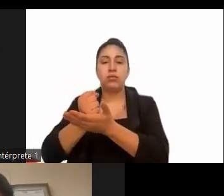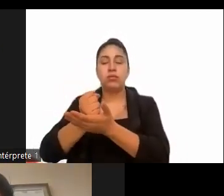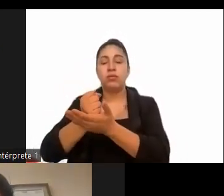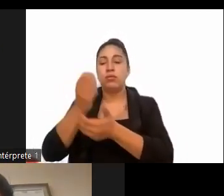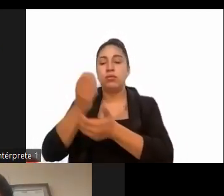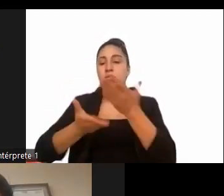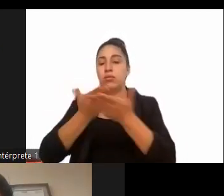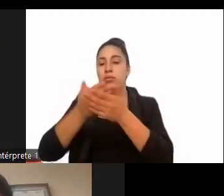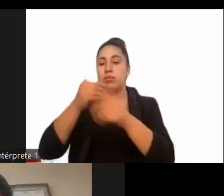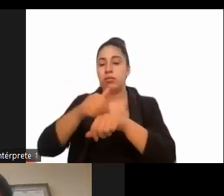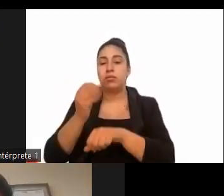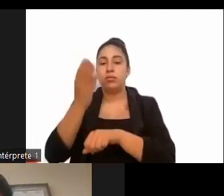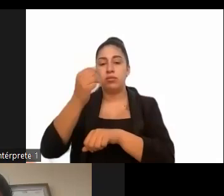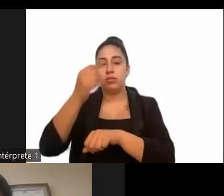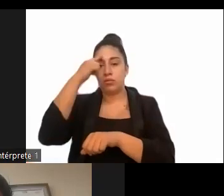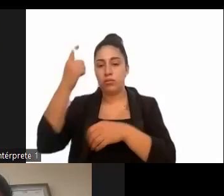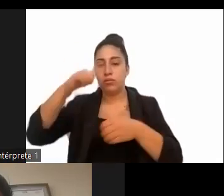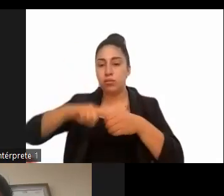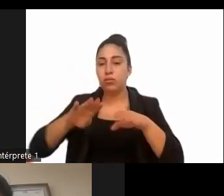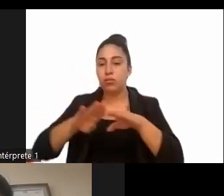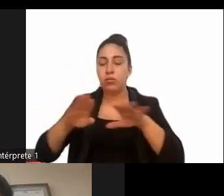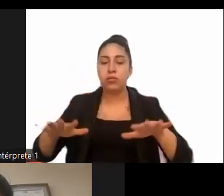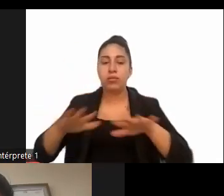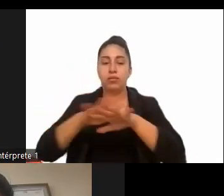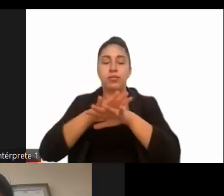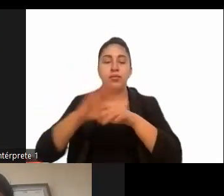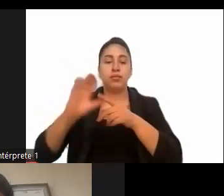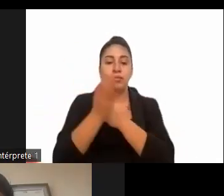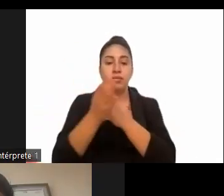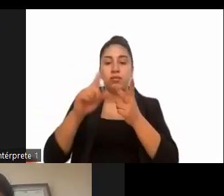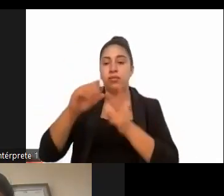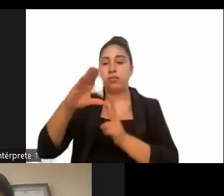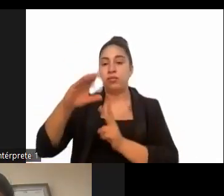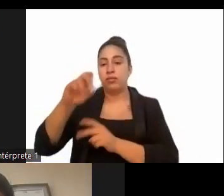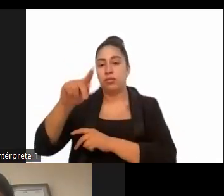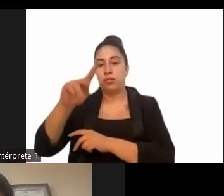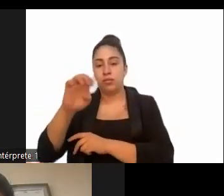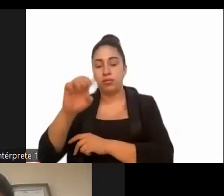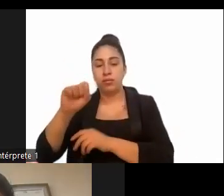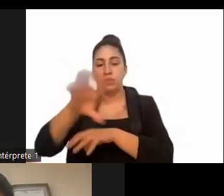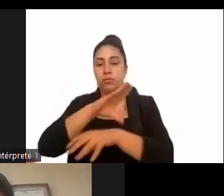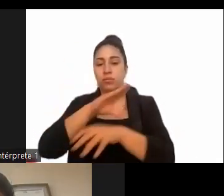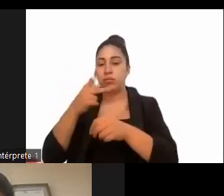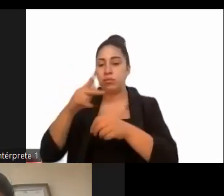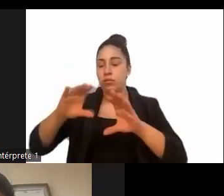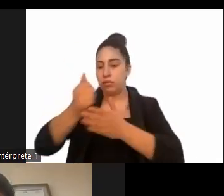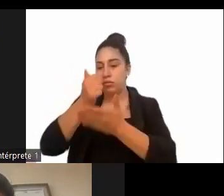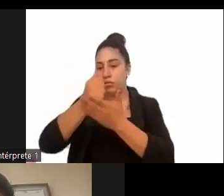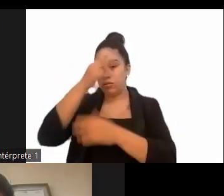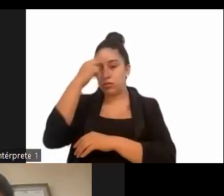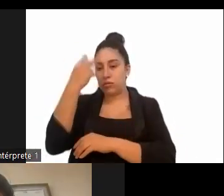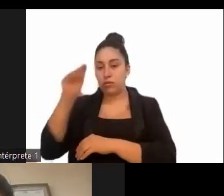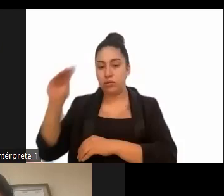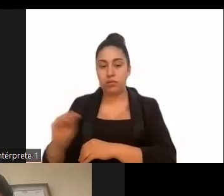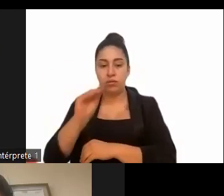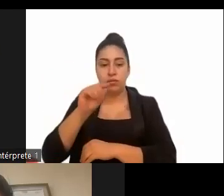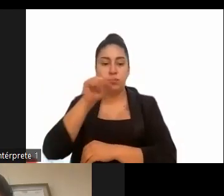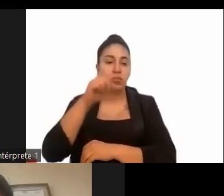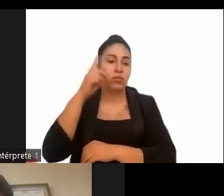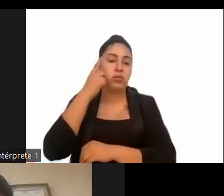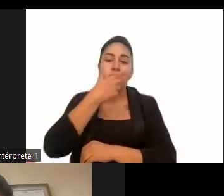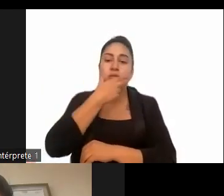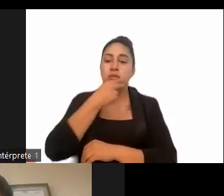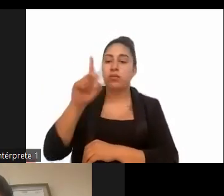de la integración de las comisiones y comités del Congreso de la Ciudad de México, segunda legislatura, donde se integró al diputado Héctor Díaz Polanco